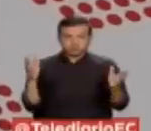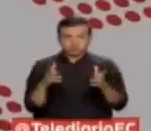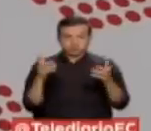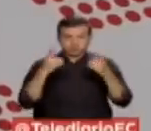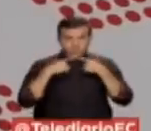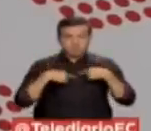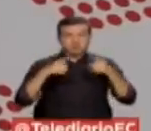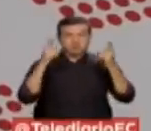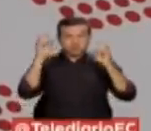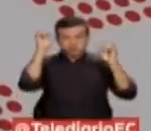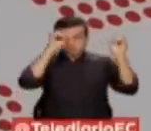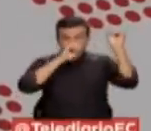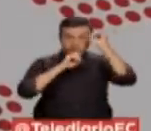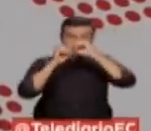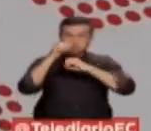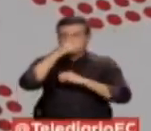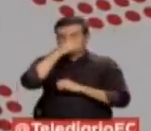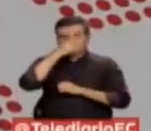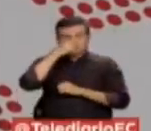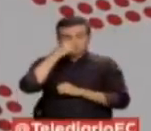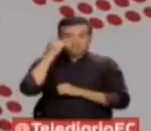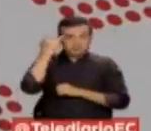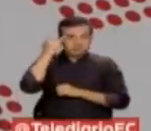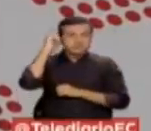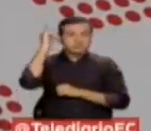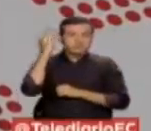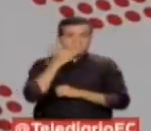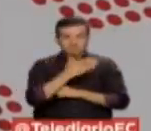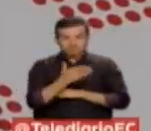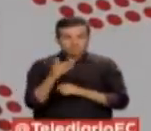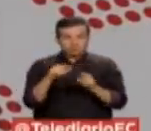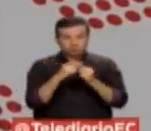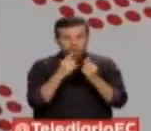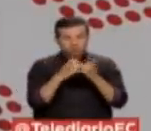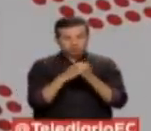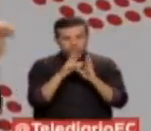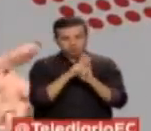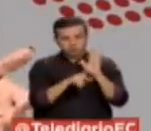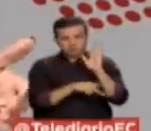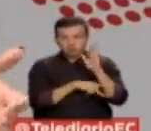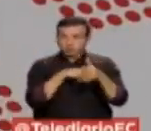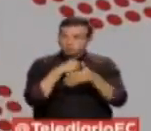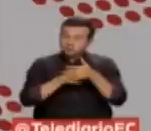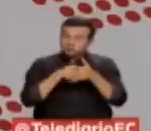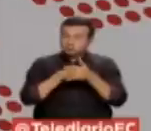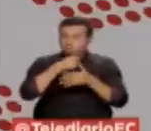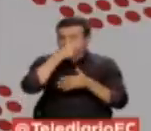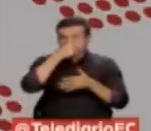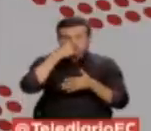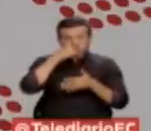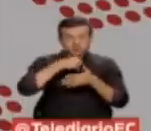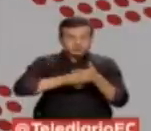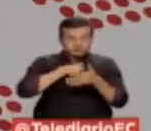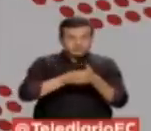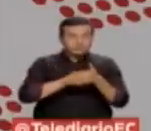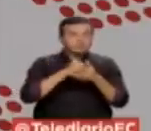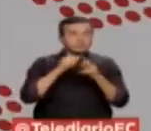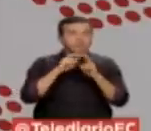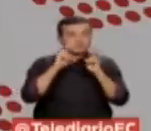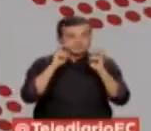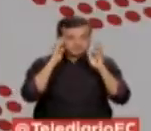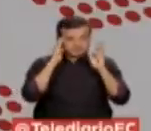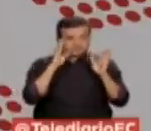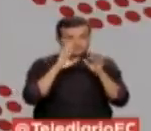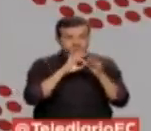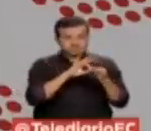lanzamiento del observatorio de drogas que es una iniciativa de el grupo parlamentario de lucha contra las drogas ahí tenemos un trabajo directo